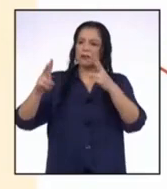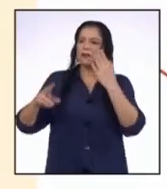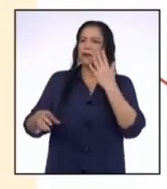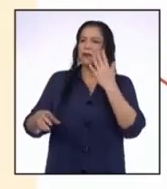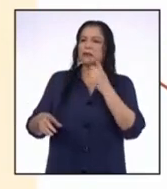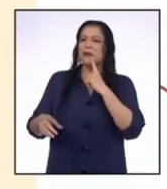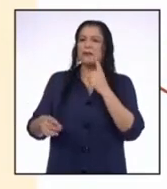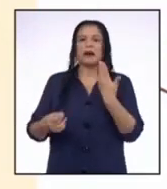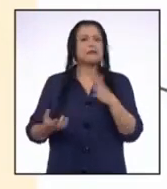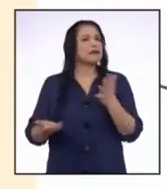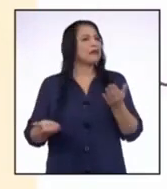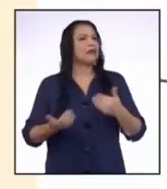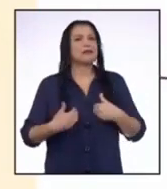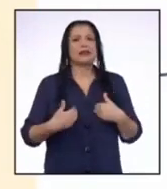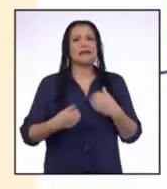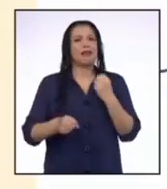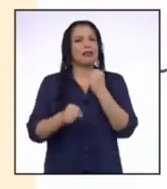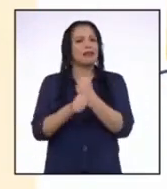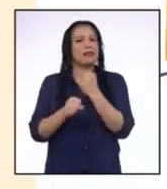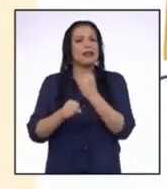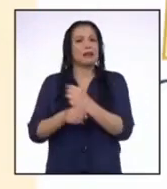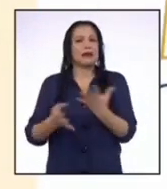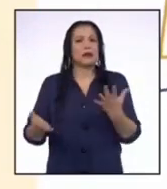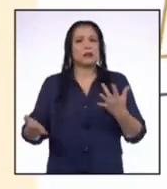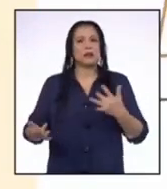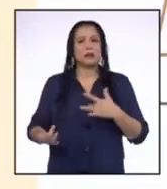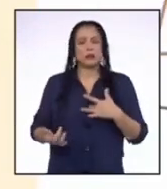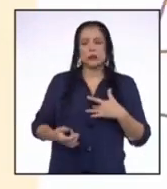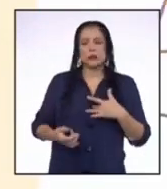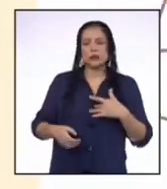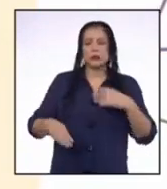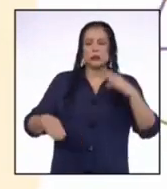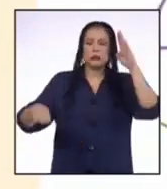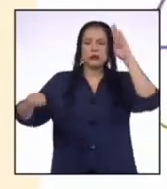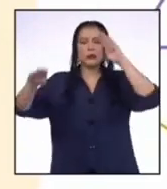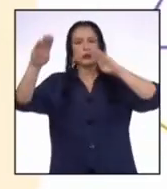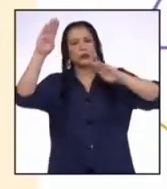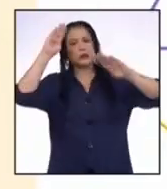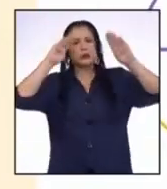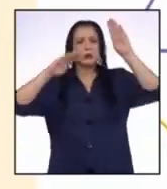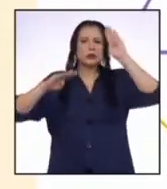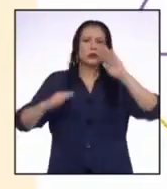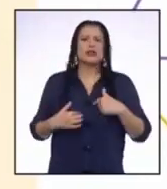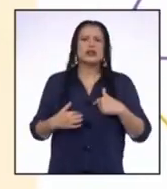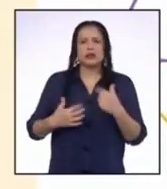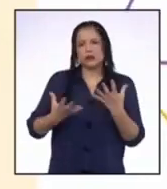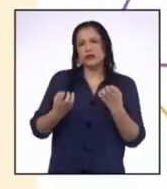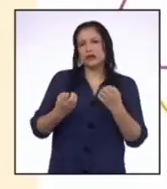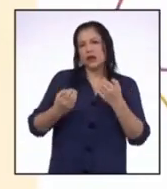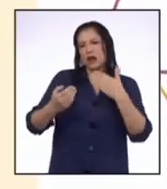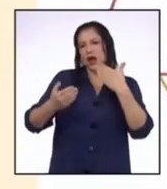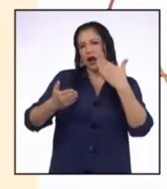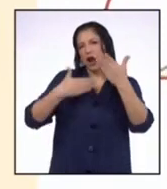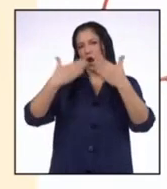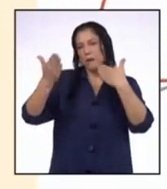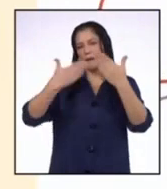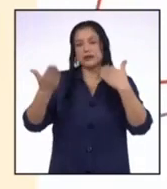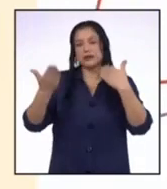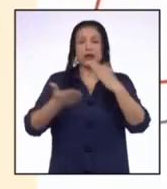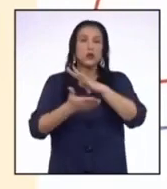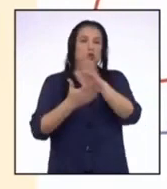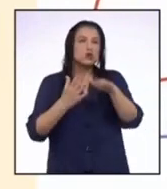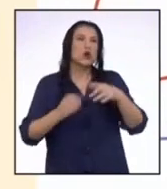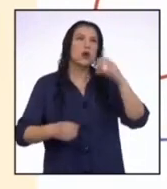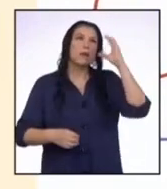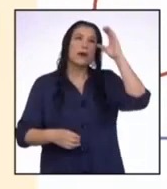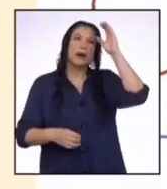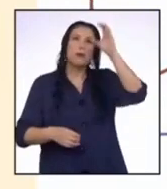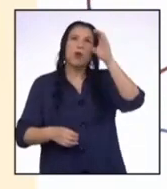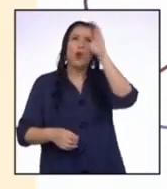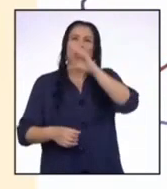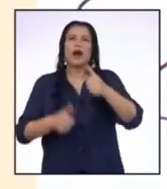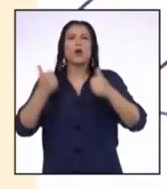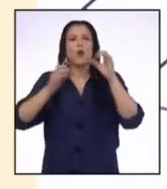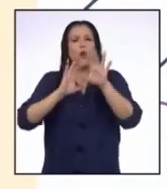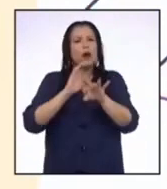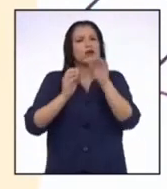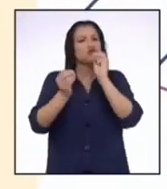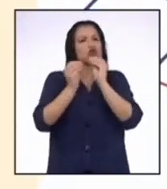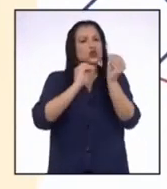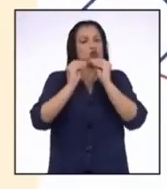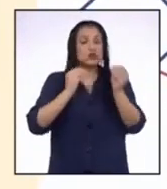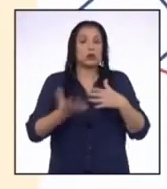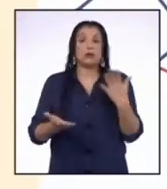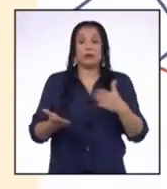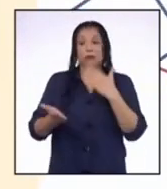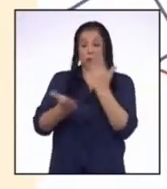preocupados por quedarse sin trabajo. Eso me preocupaba mucho. Lo que hacía era conversar con todos en casa para buscar algún tipo de solución frente a